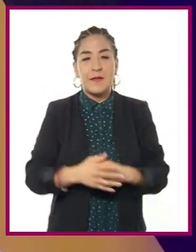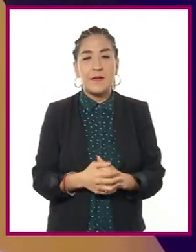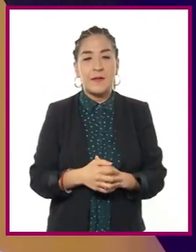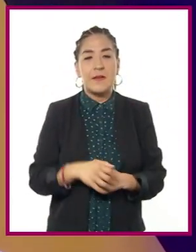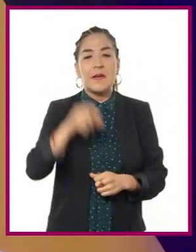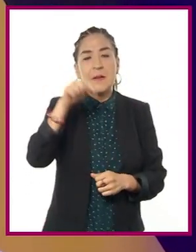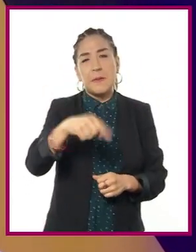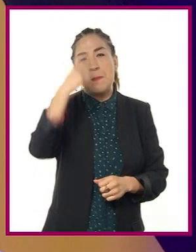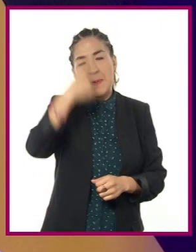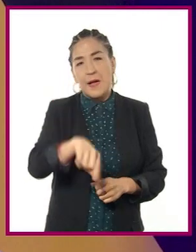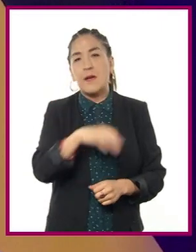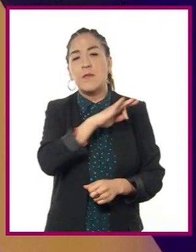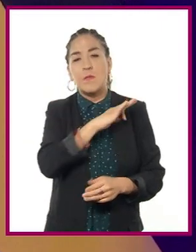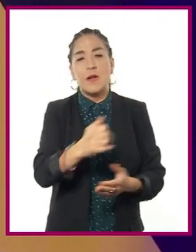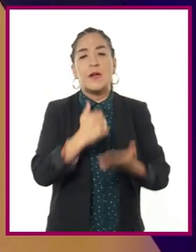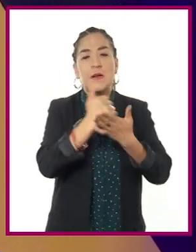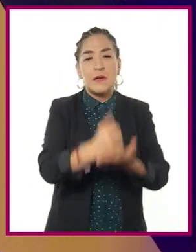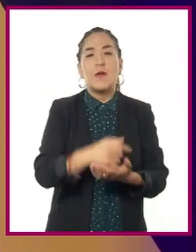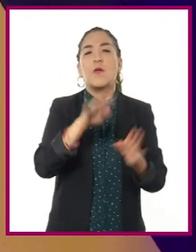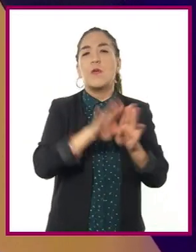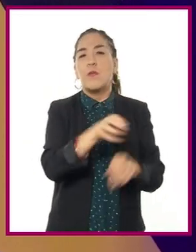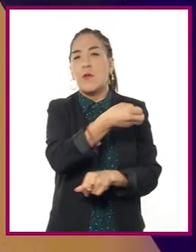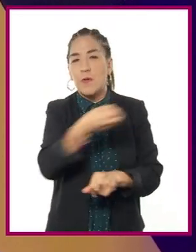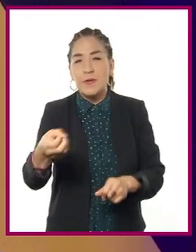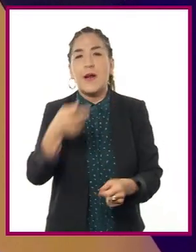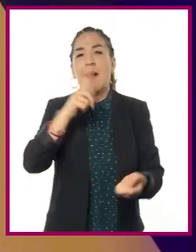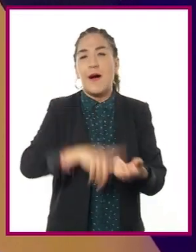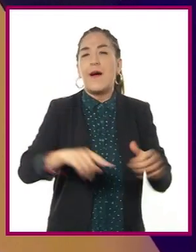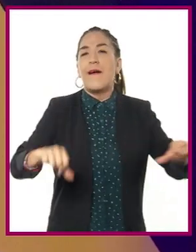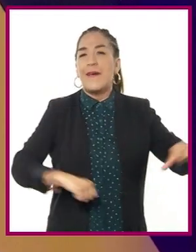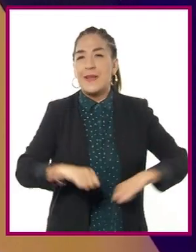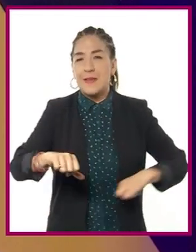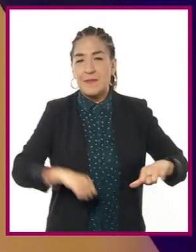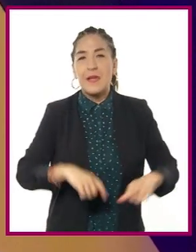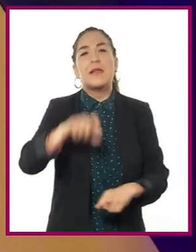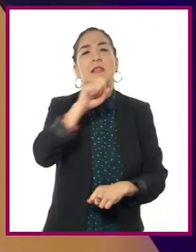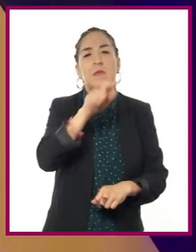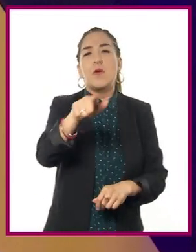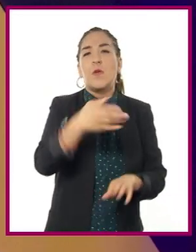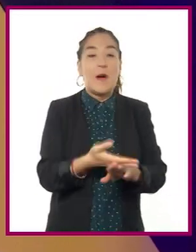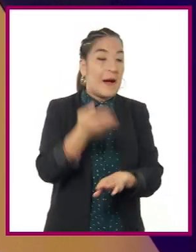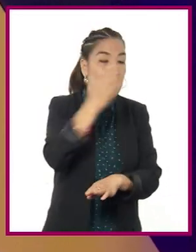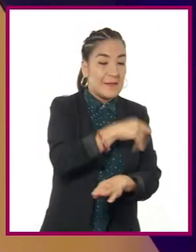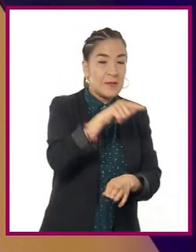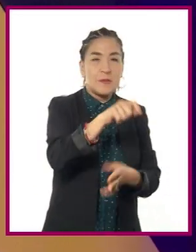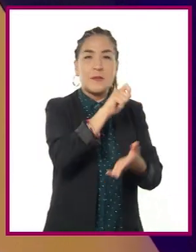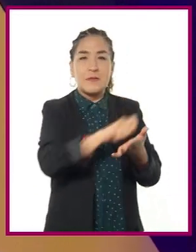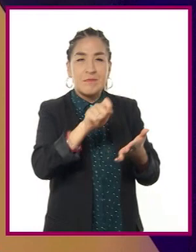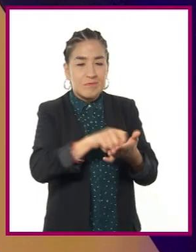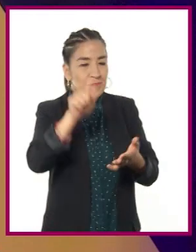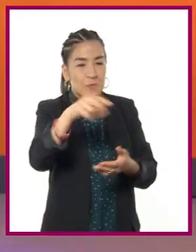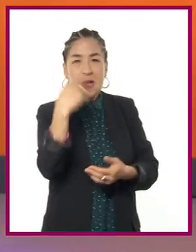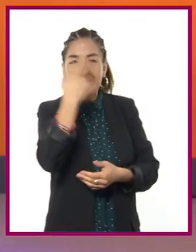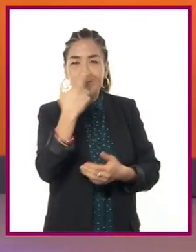Esto les permite llevar un orden en las actividades y retomar los temas con mayor